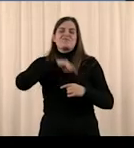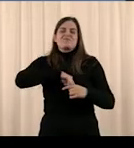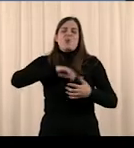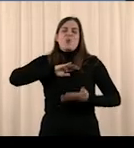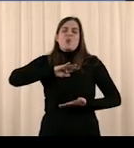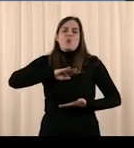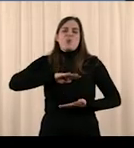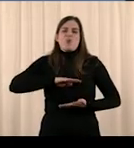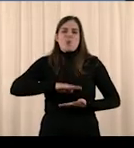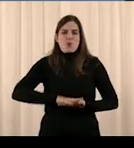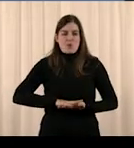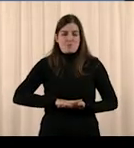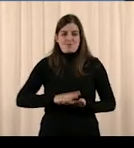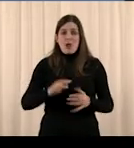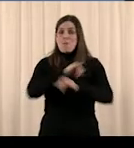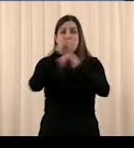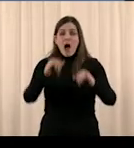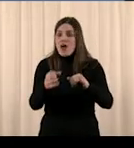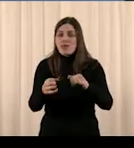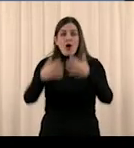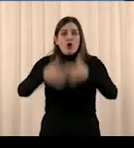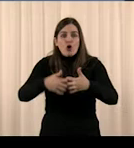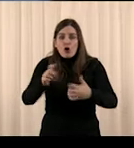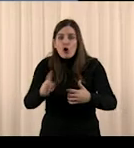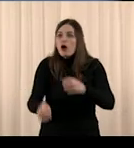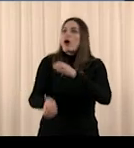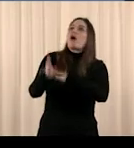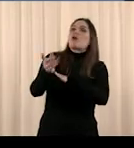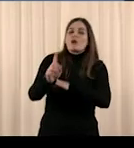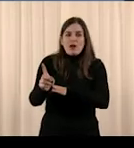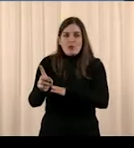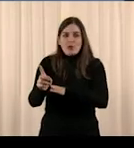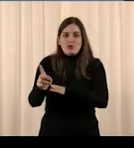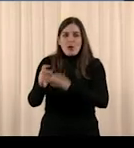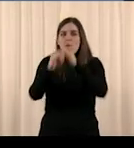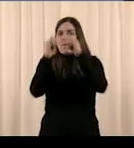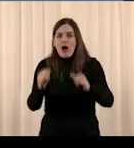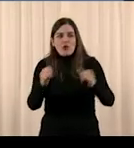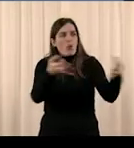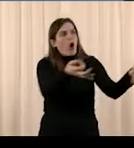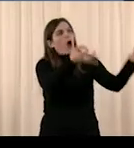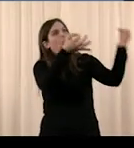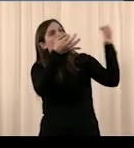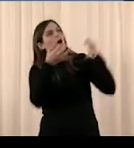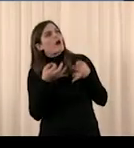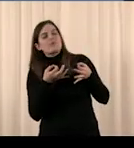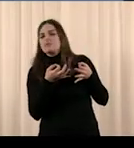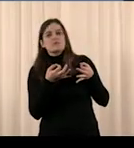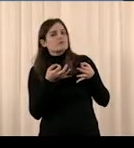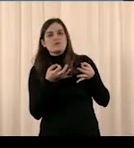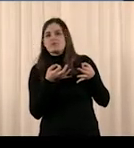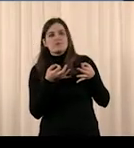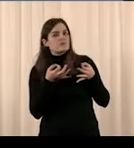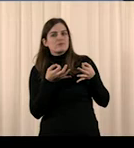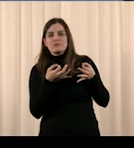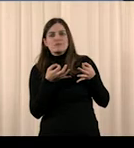La paz no hay que fabricarla ni crearla. La paz no tiene que ser transportada, no tiene que venir de ningún otro sitio.